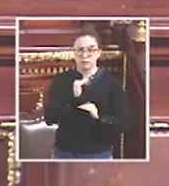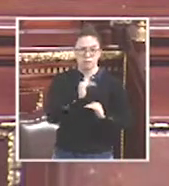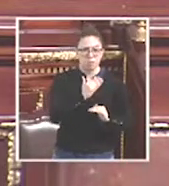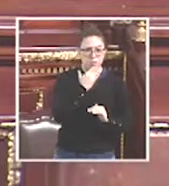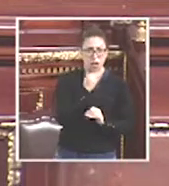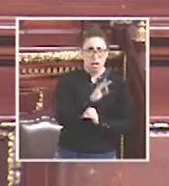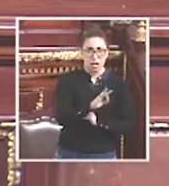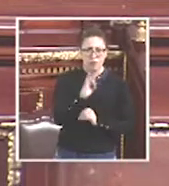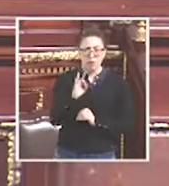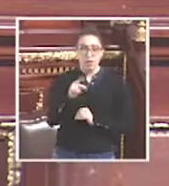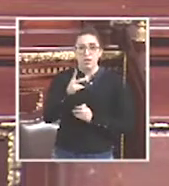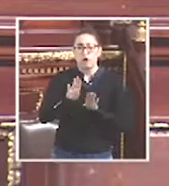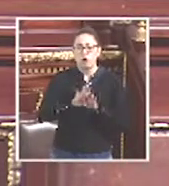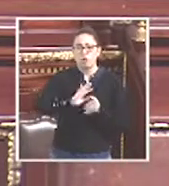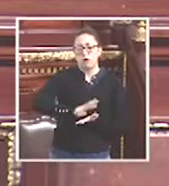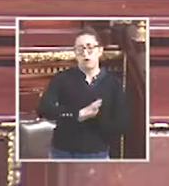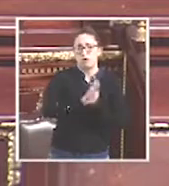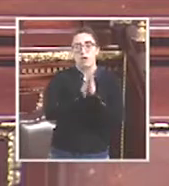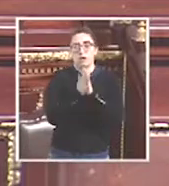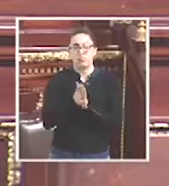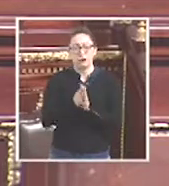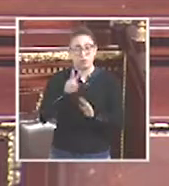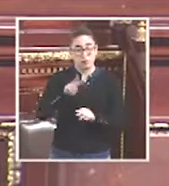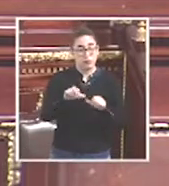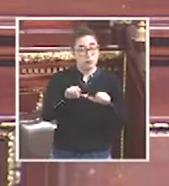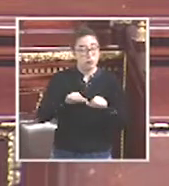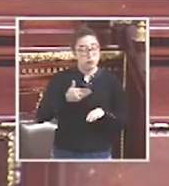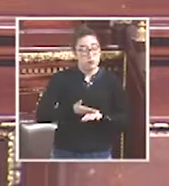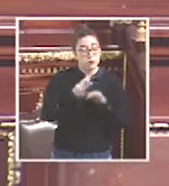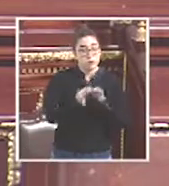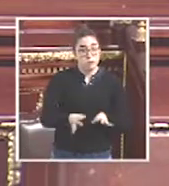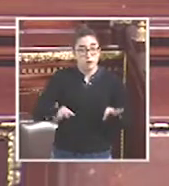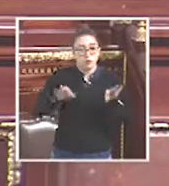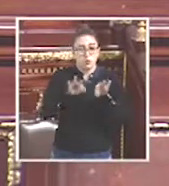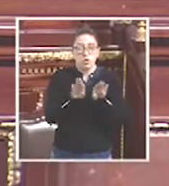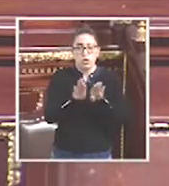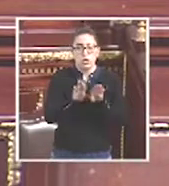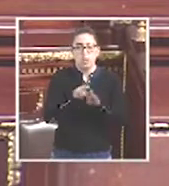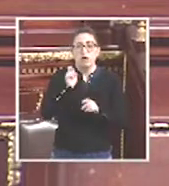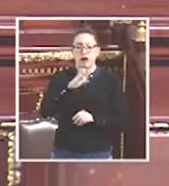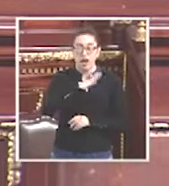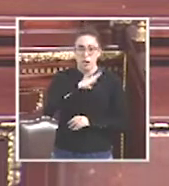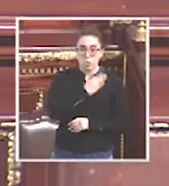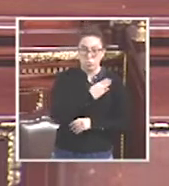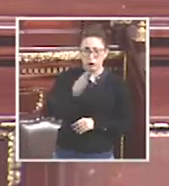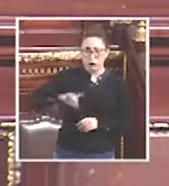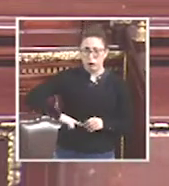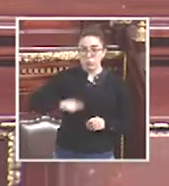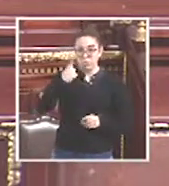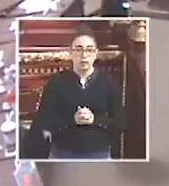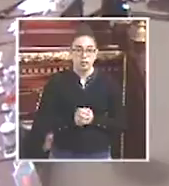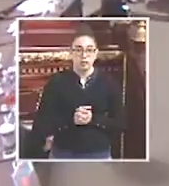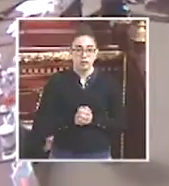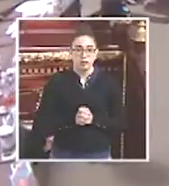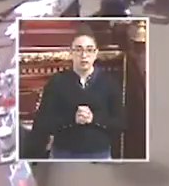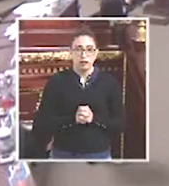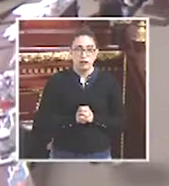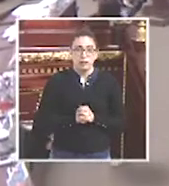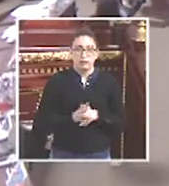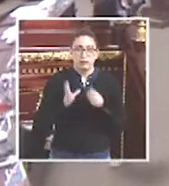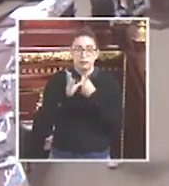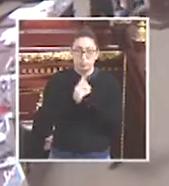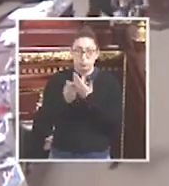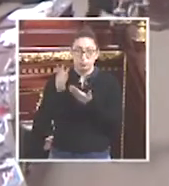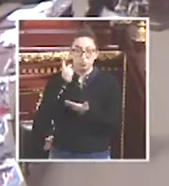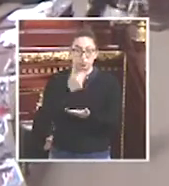en un instrumento fundamental del Estado democrático de derecho de la Ciudad de México. Santillán